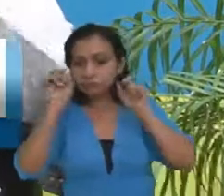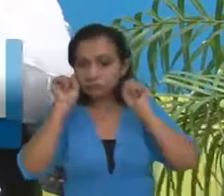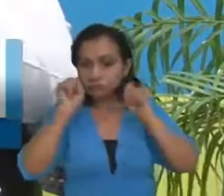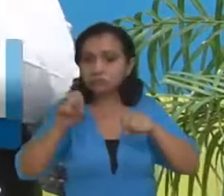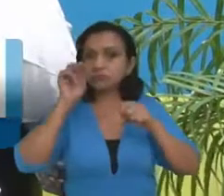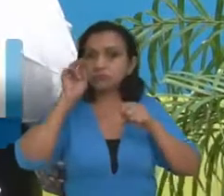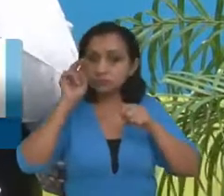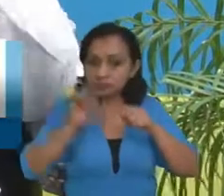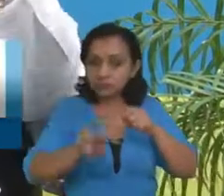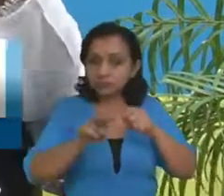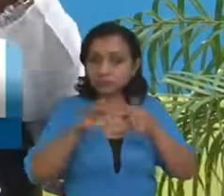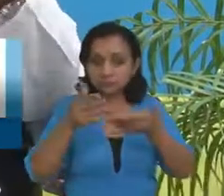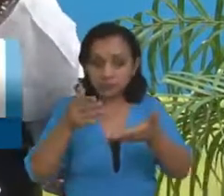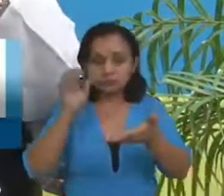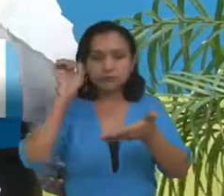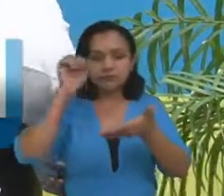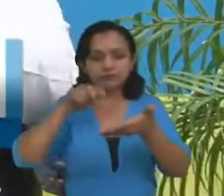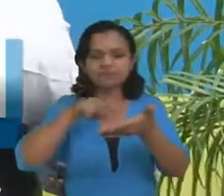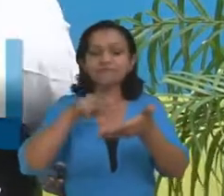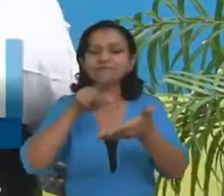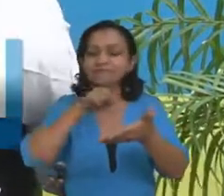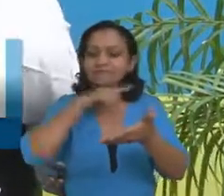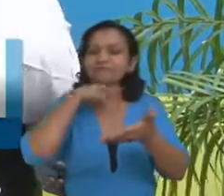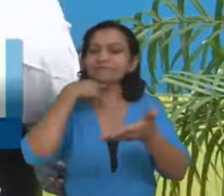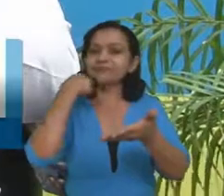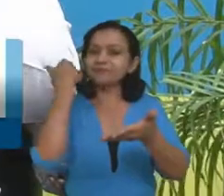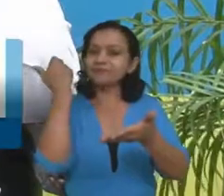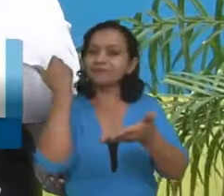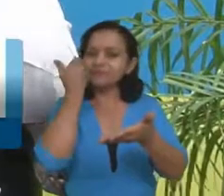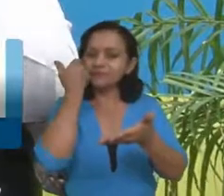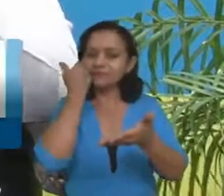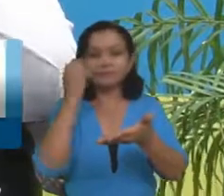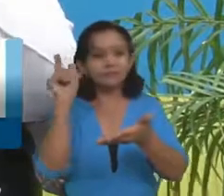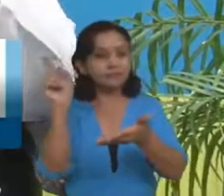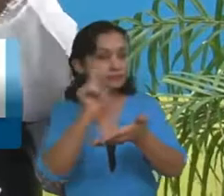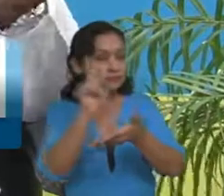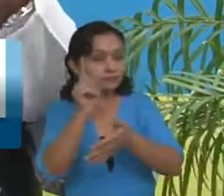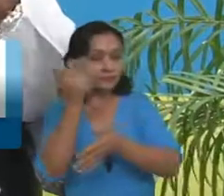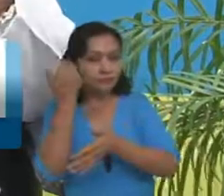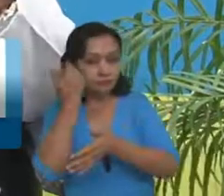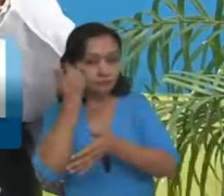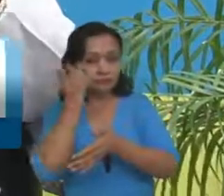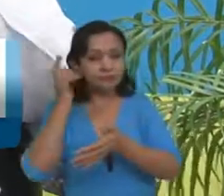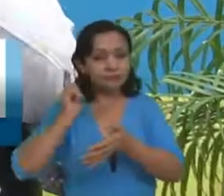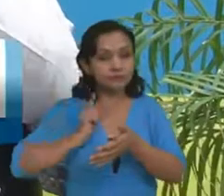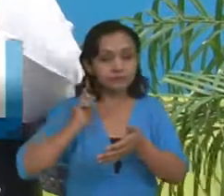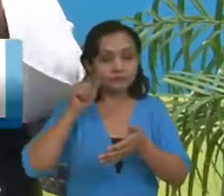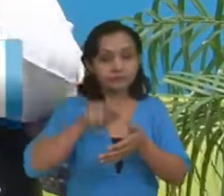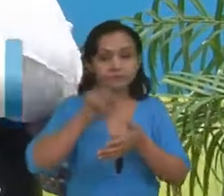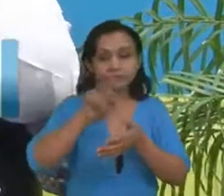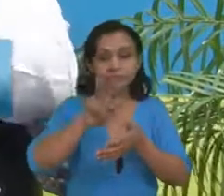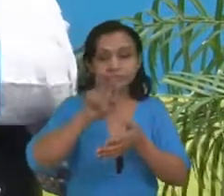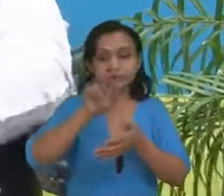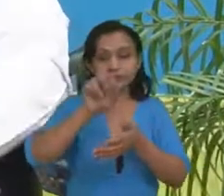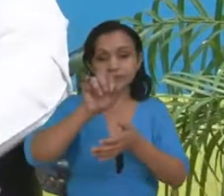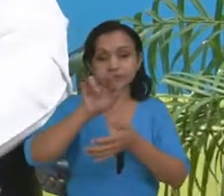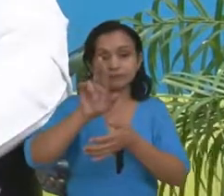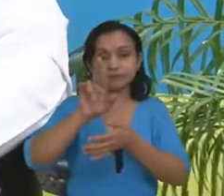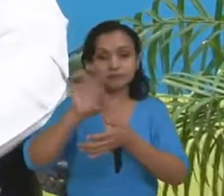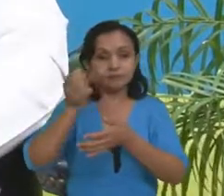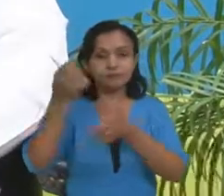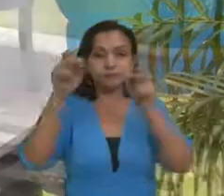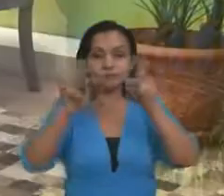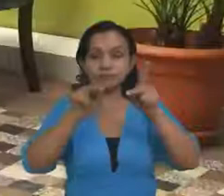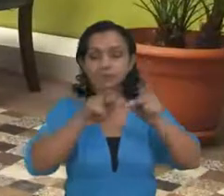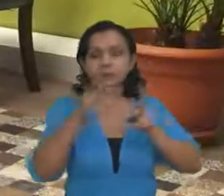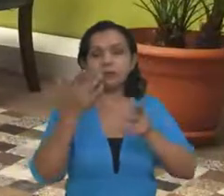etcétera. Y podemos confirmar, en este caso, la presencia o no del virus en la persona. Aunque es muy,